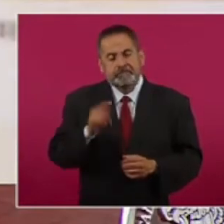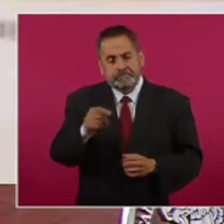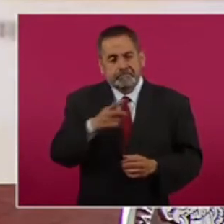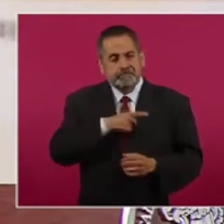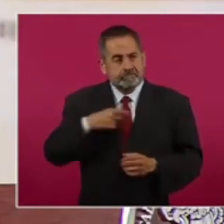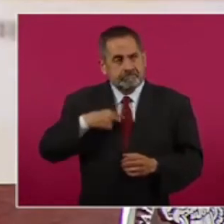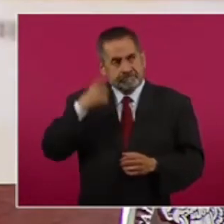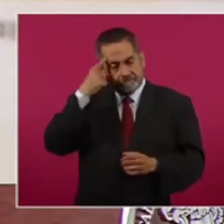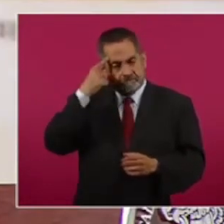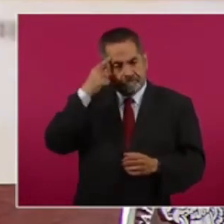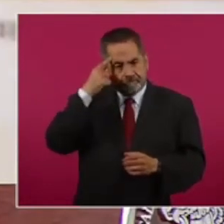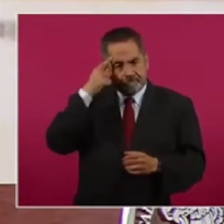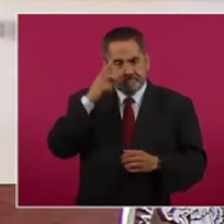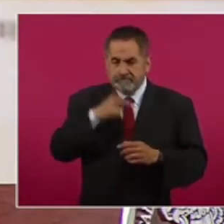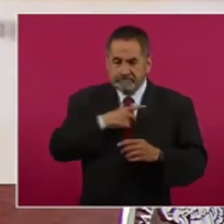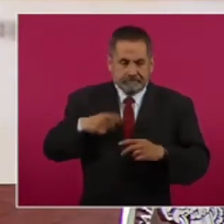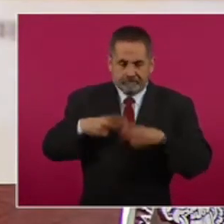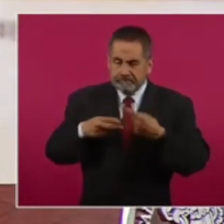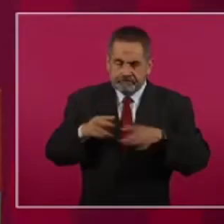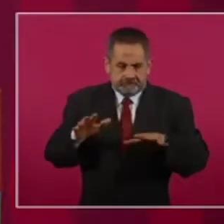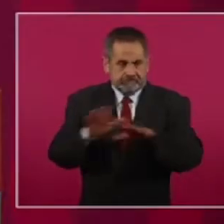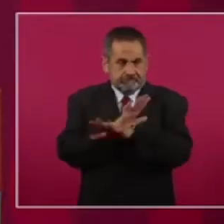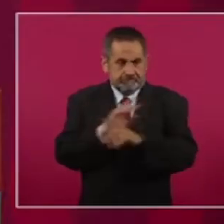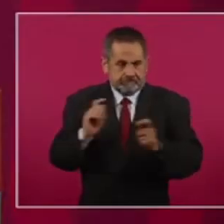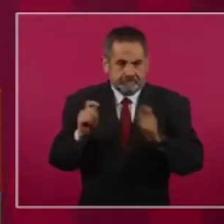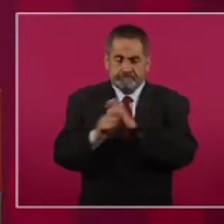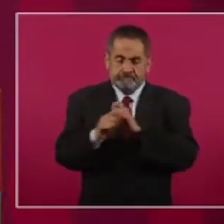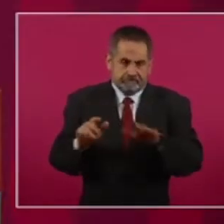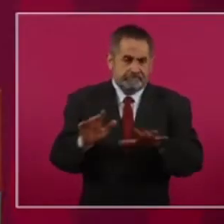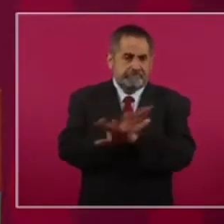tenemos que cambiar